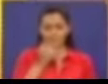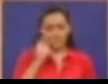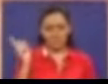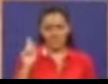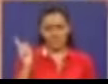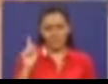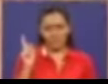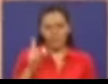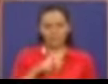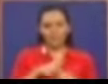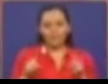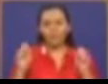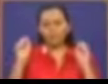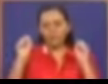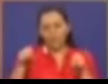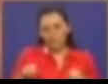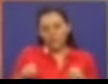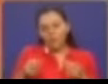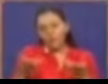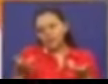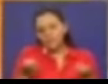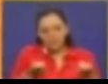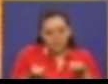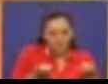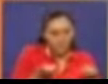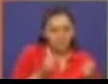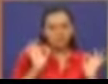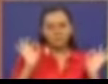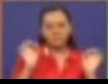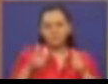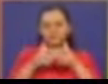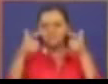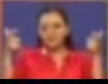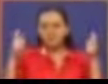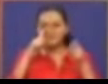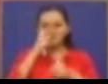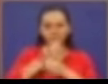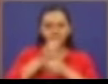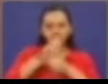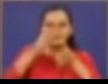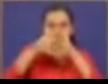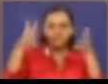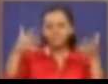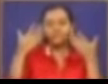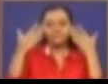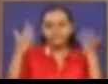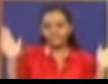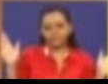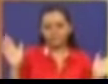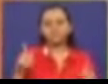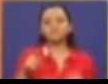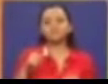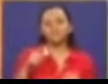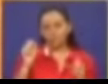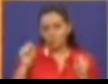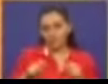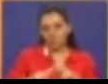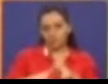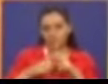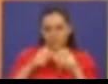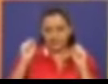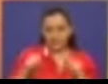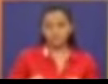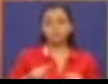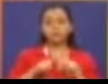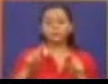pero en principio sí puede haber ineficiencias, ¿no? Excesiva burocracia, etcétera. Fíjense lo que ha pasado en nuestro gobierno. En el